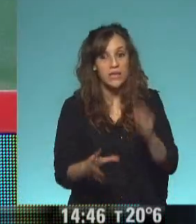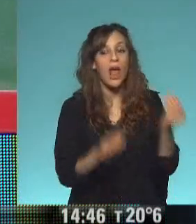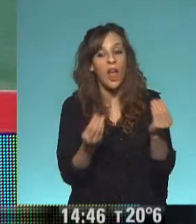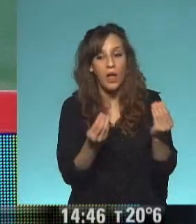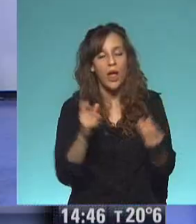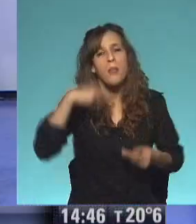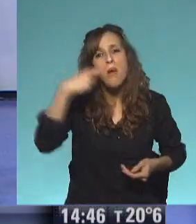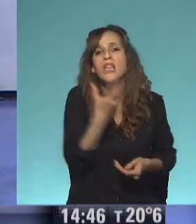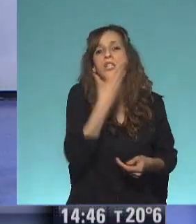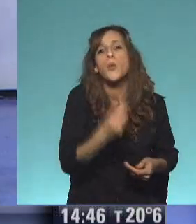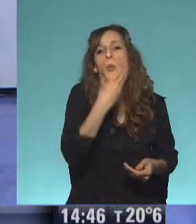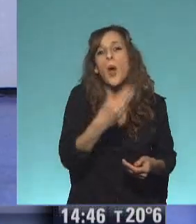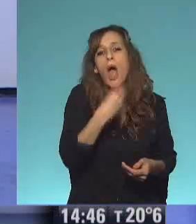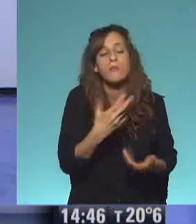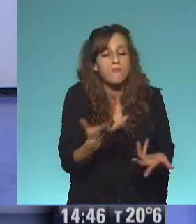viene primero?